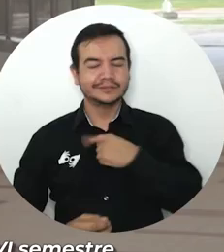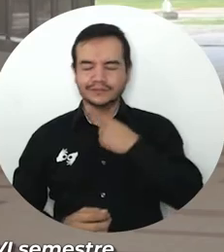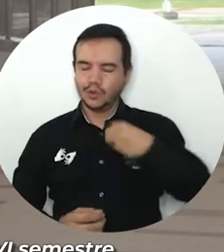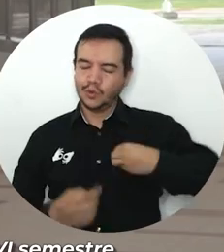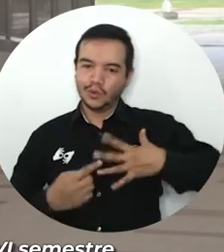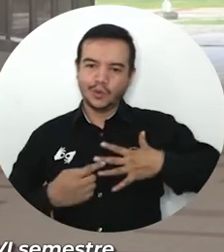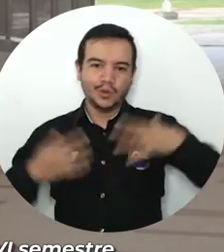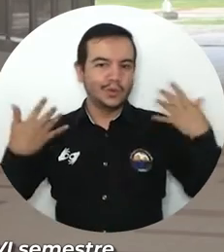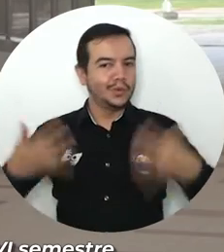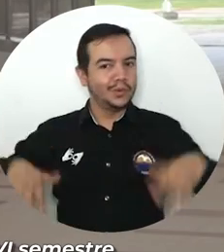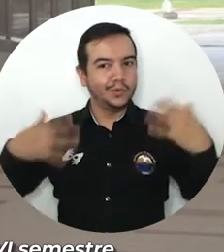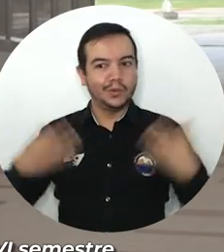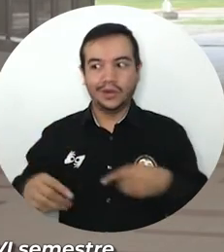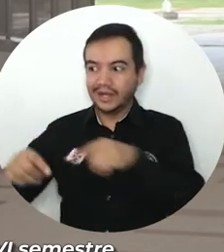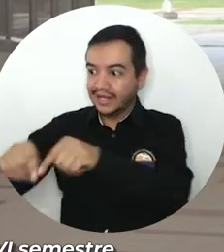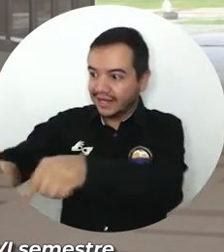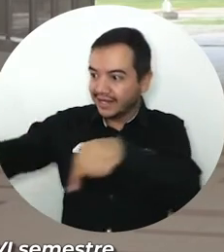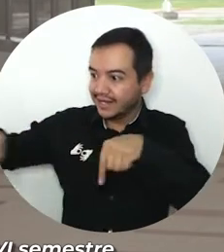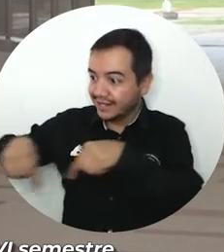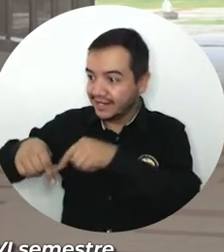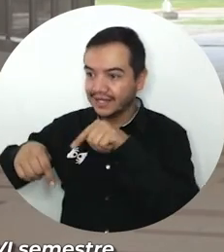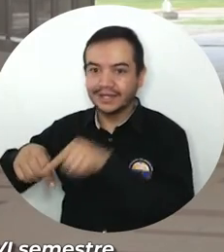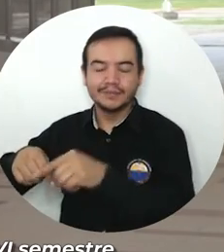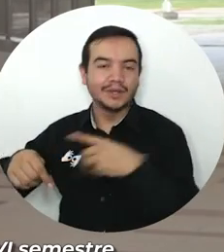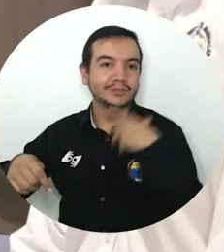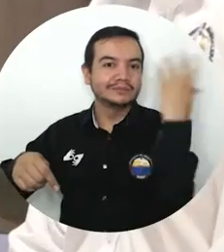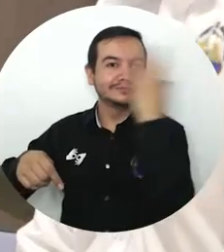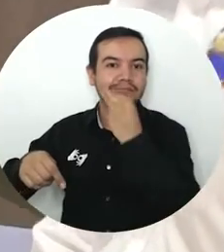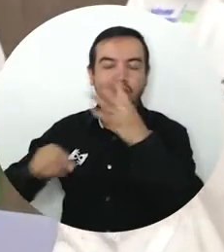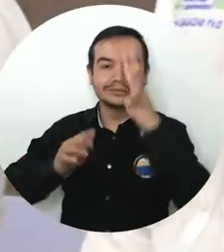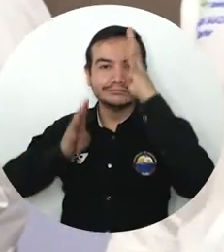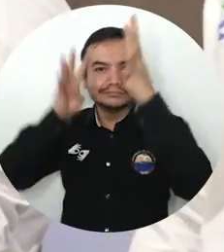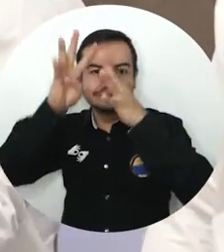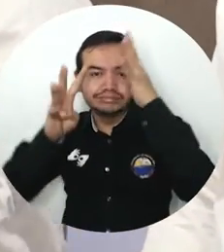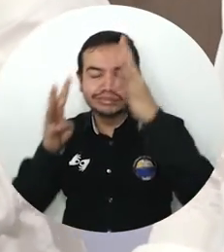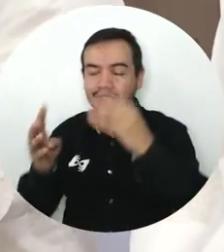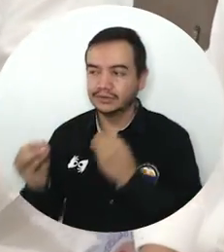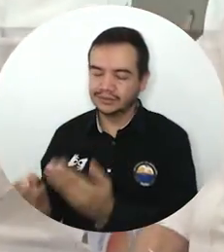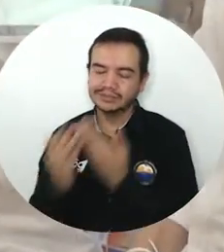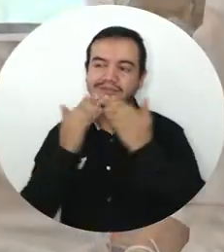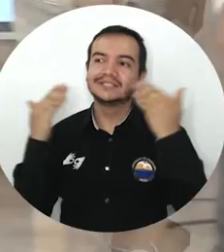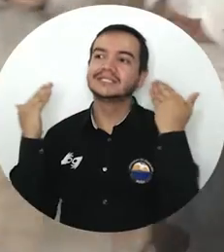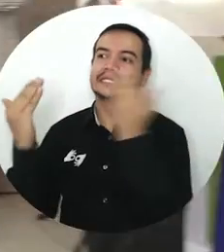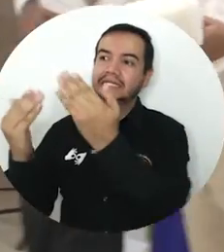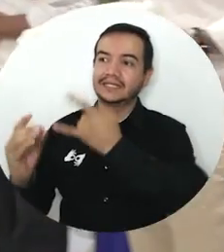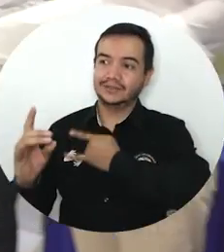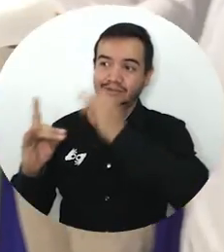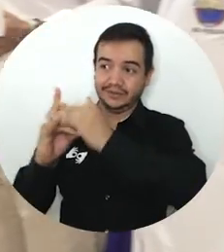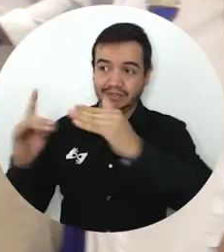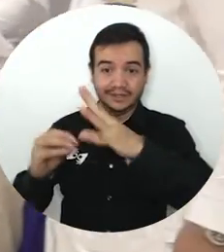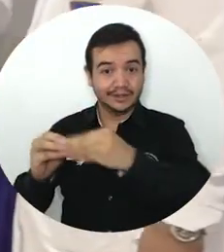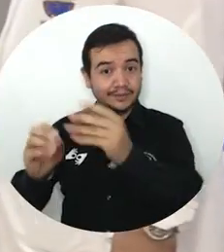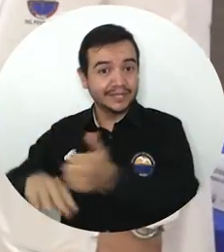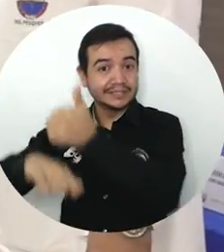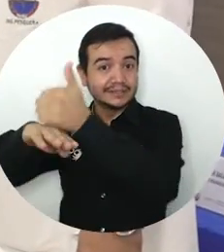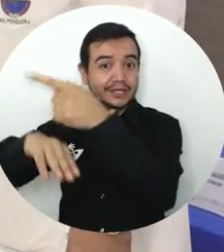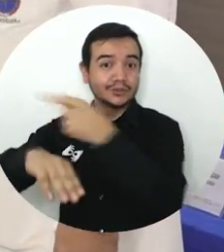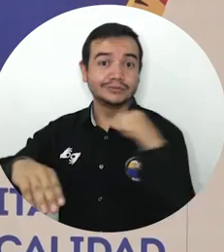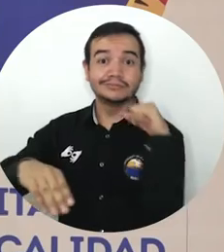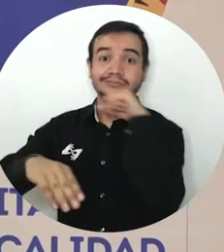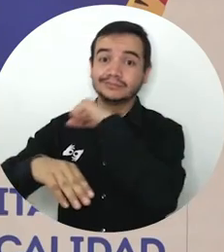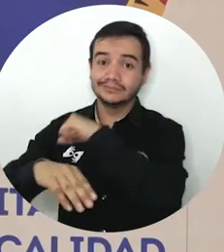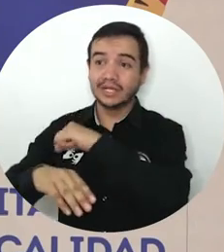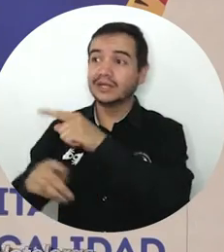nosotros usar un espacio como esto, innovador. Es un agradecimiento a la institución, a la rectoría del Dr. Pablo Vera